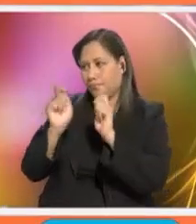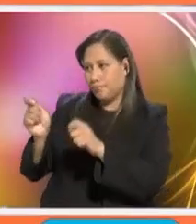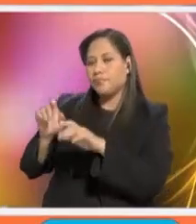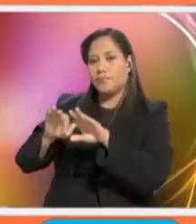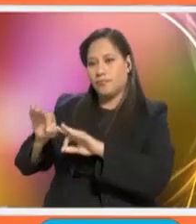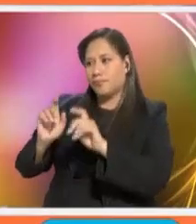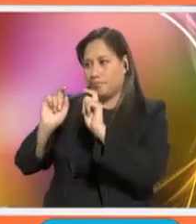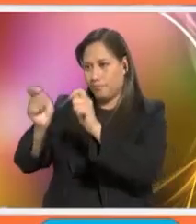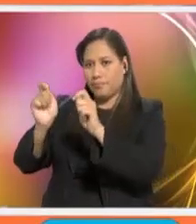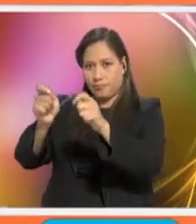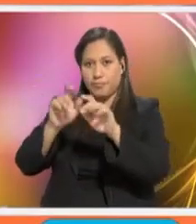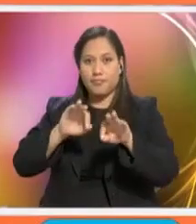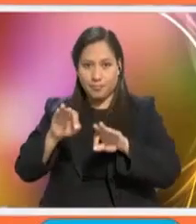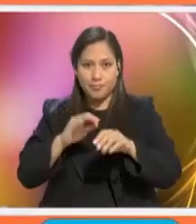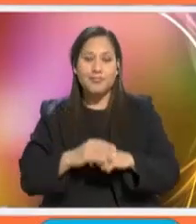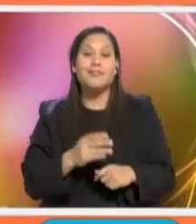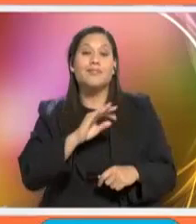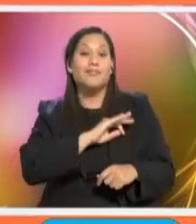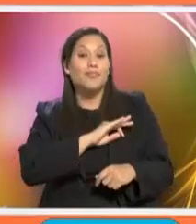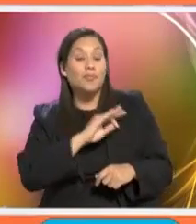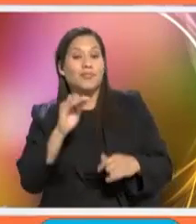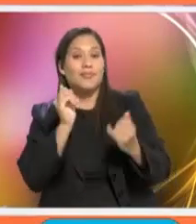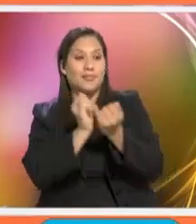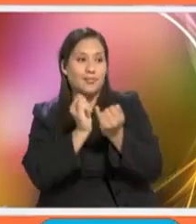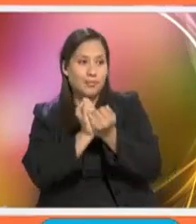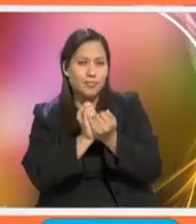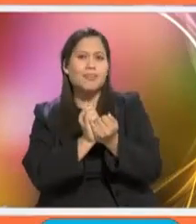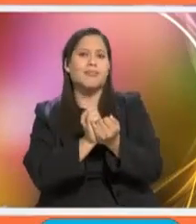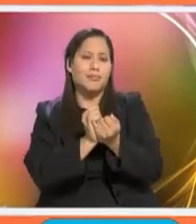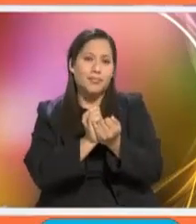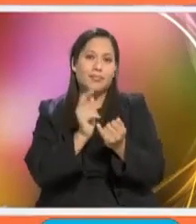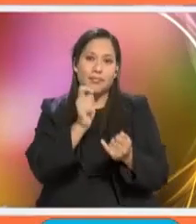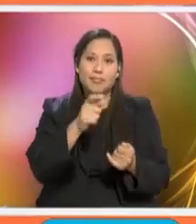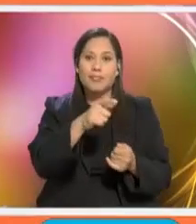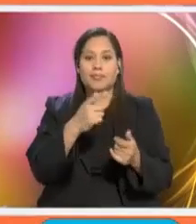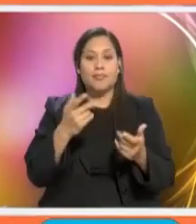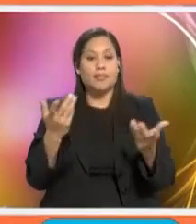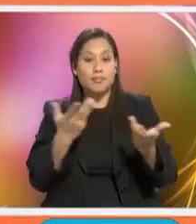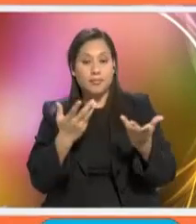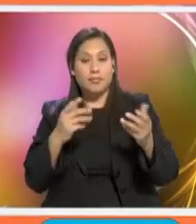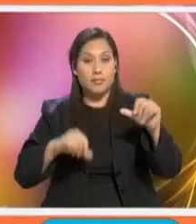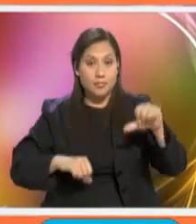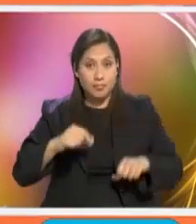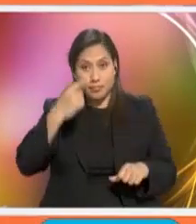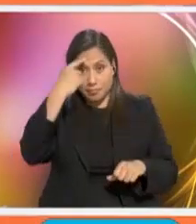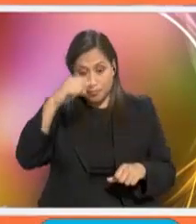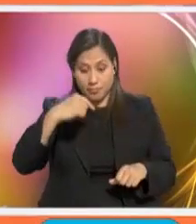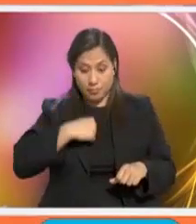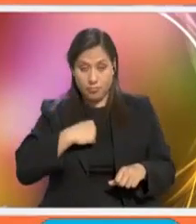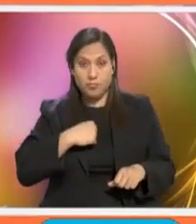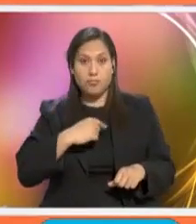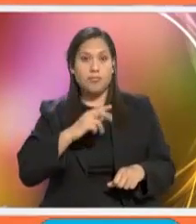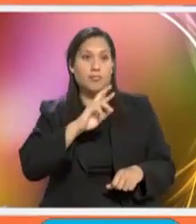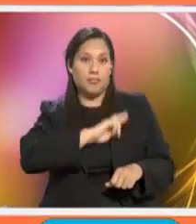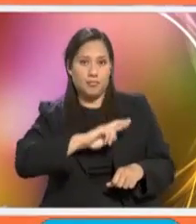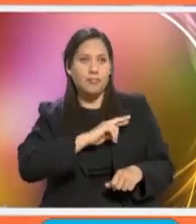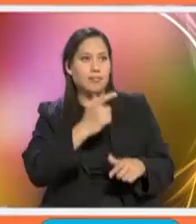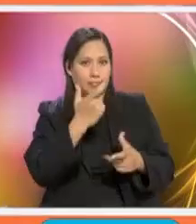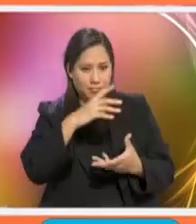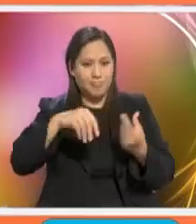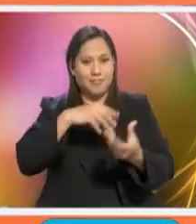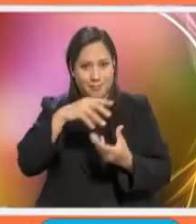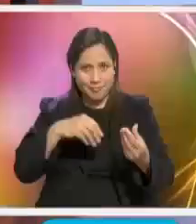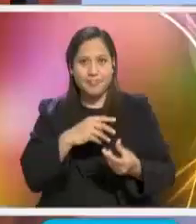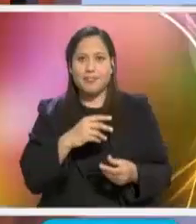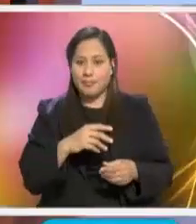ya de tener la posibilidad también de pues generar una actividad para que tú tengas rentabilidad, porque siempre hay que pensar en